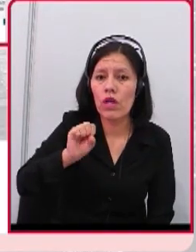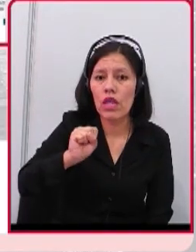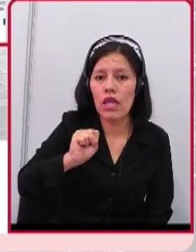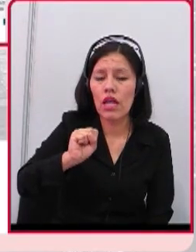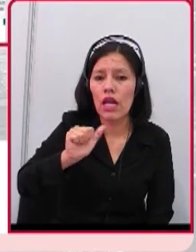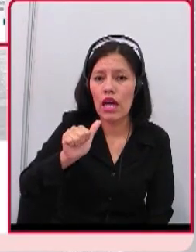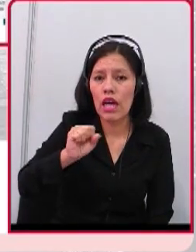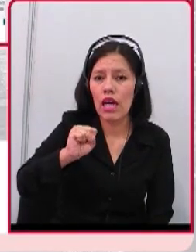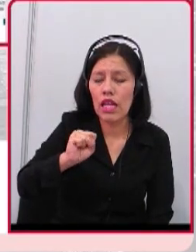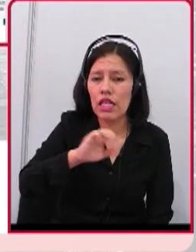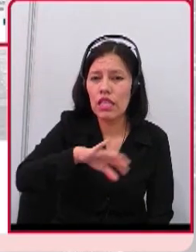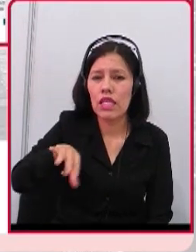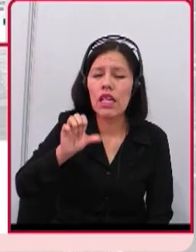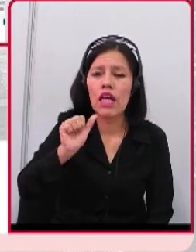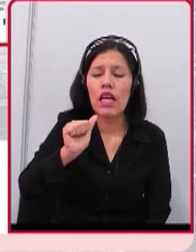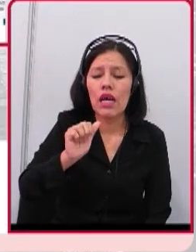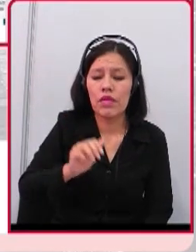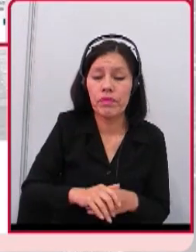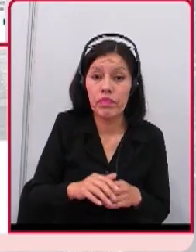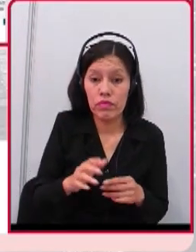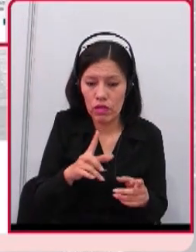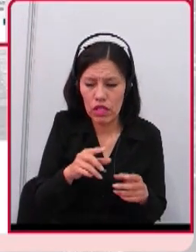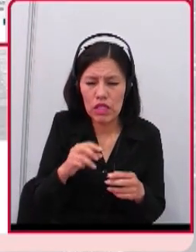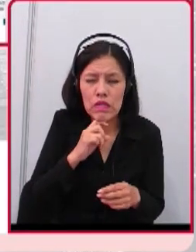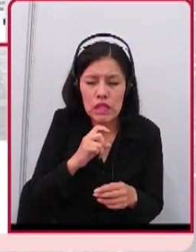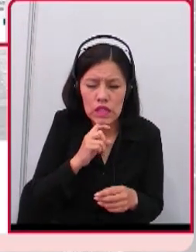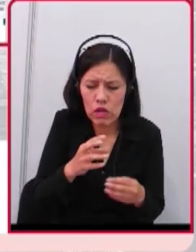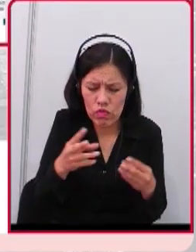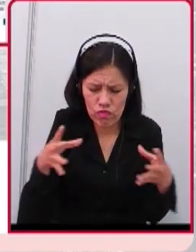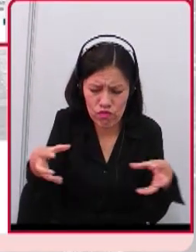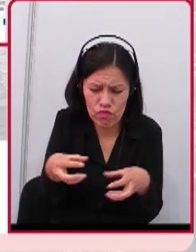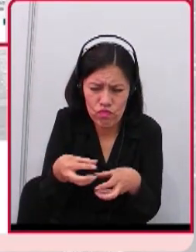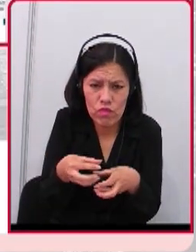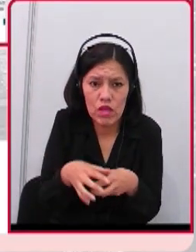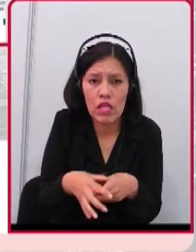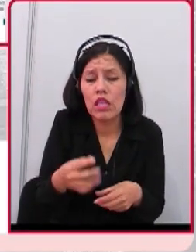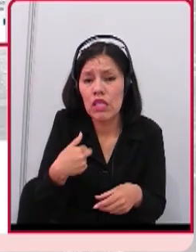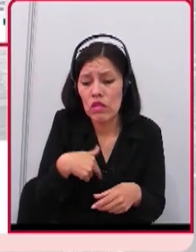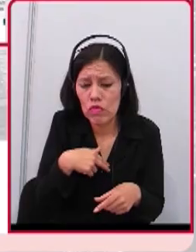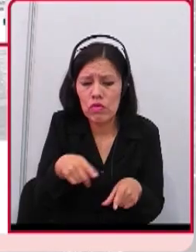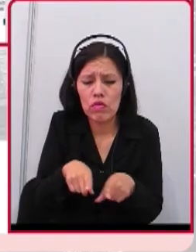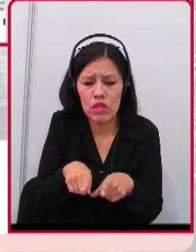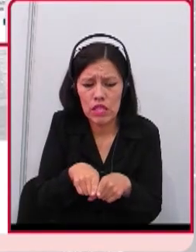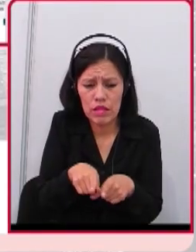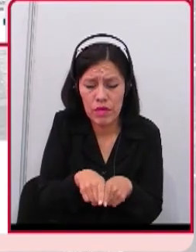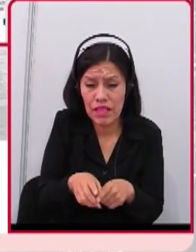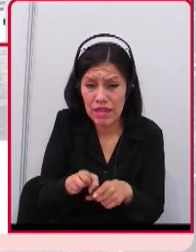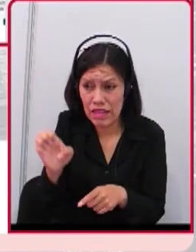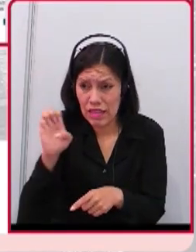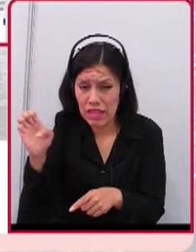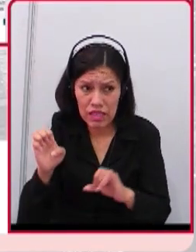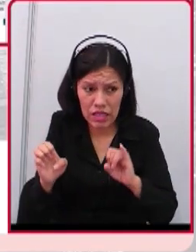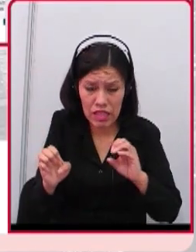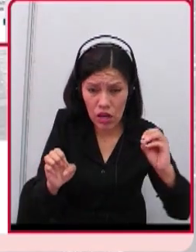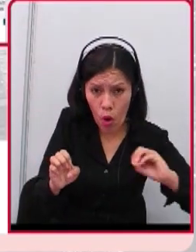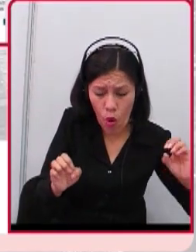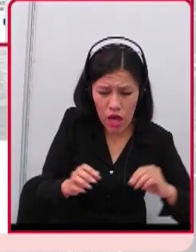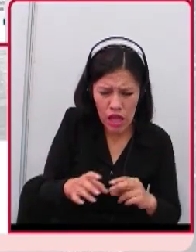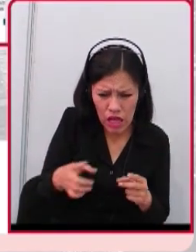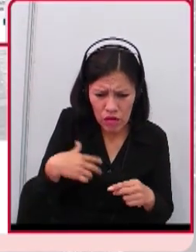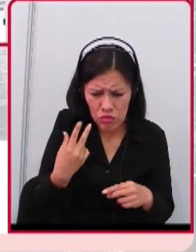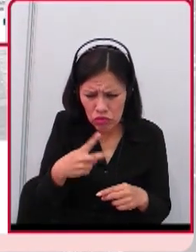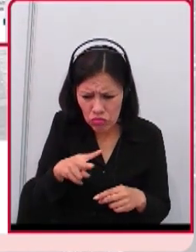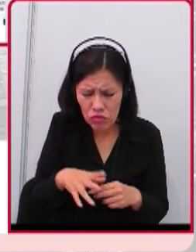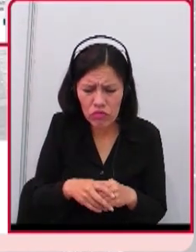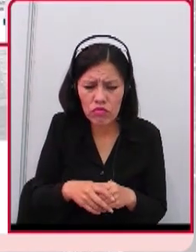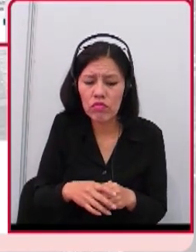también tenemos otro segundo sistema de mineralización, ¿no? Estructuras este-oeste con rellenos de mineral. Como se aprecia en la parte